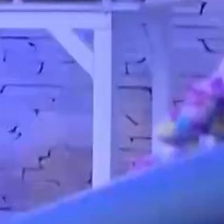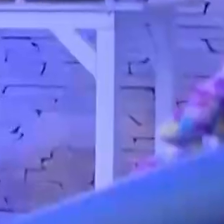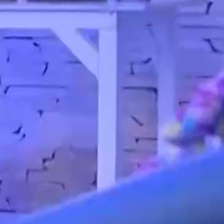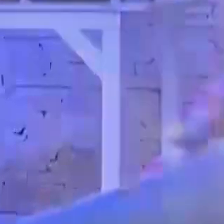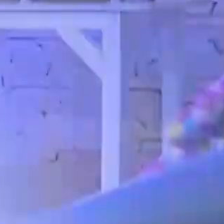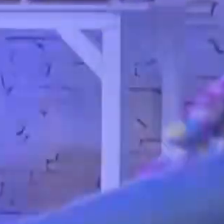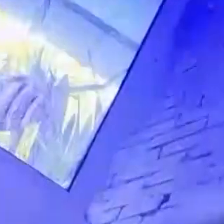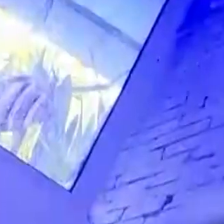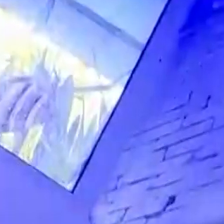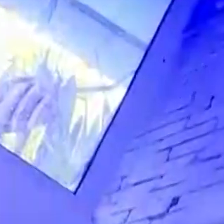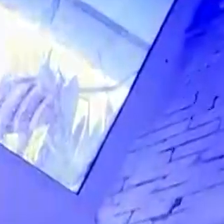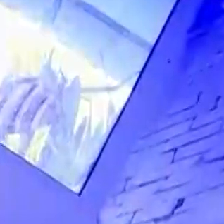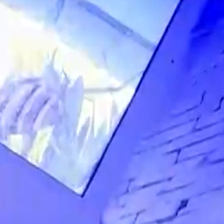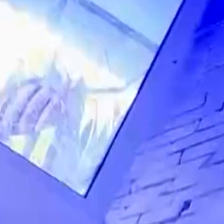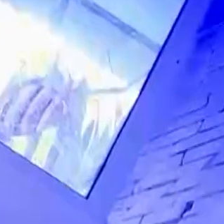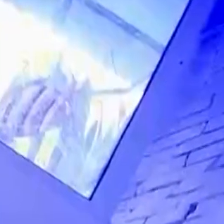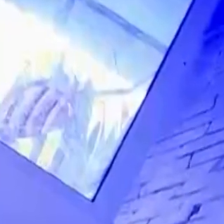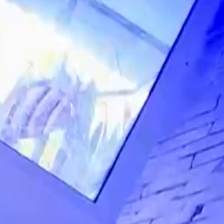meditación